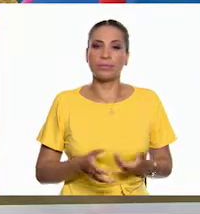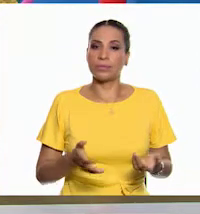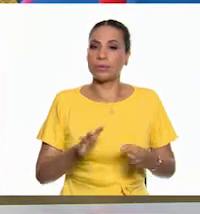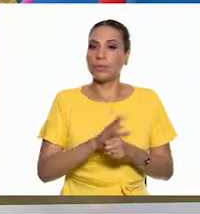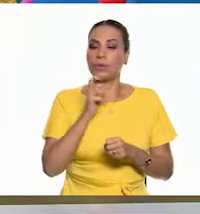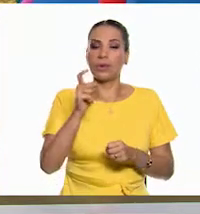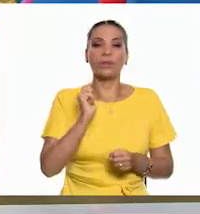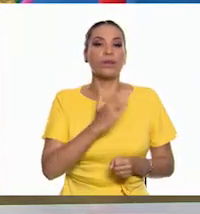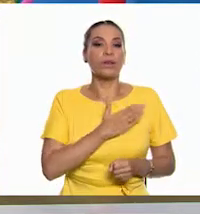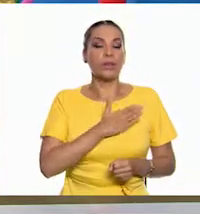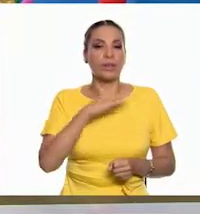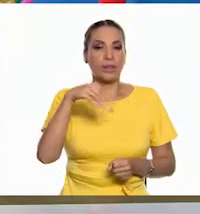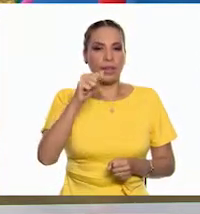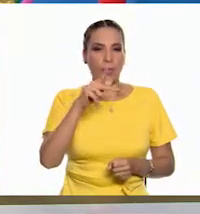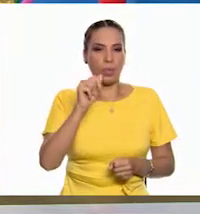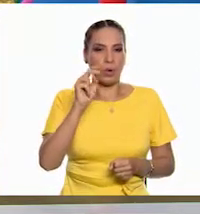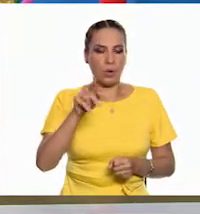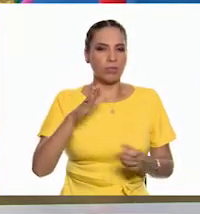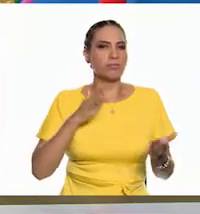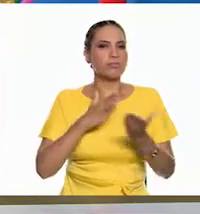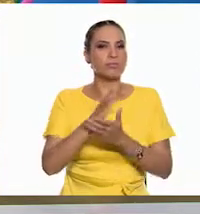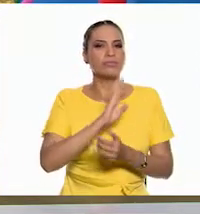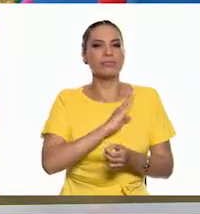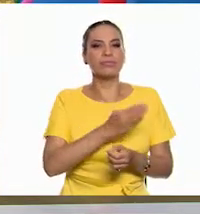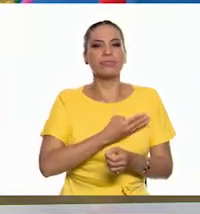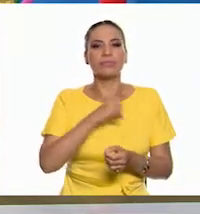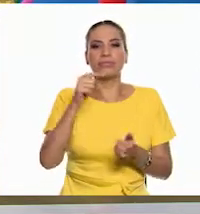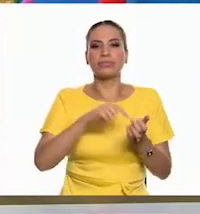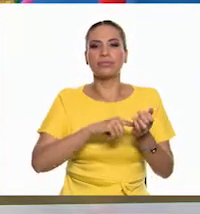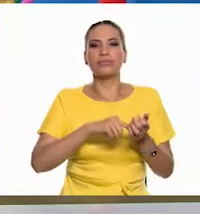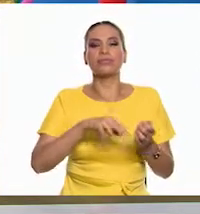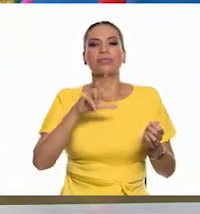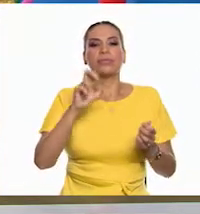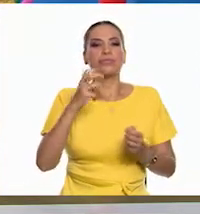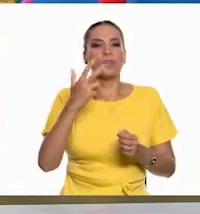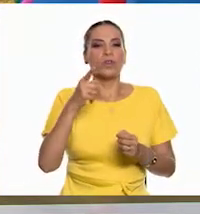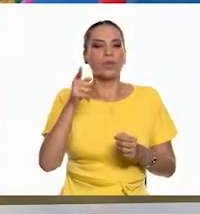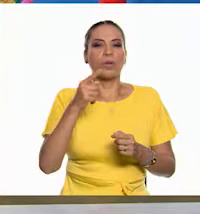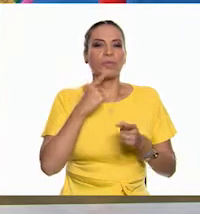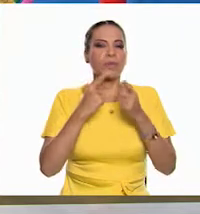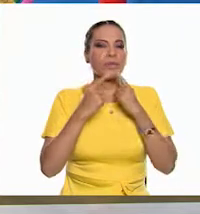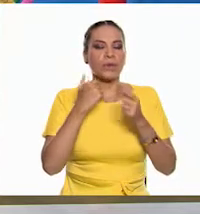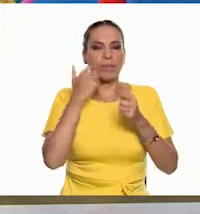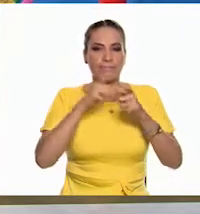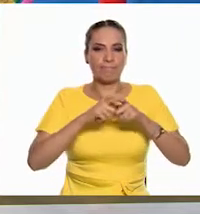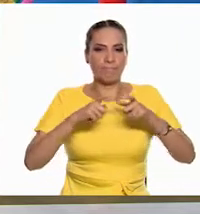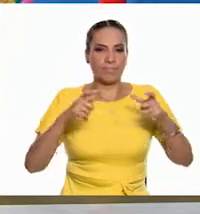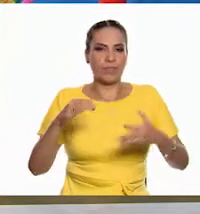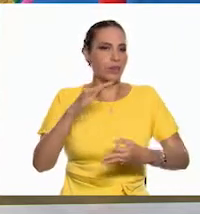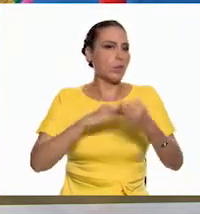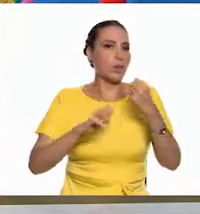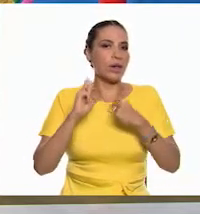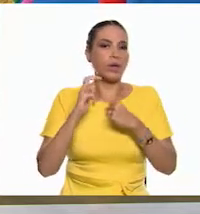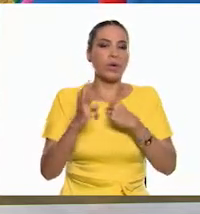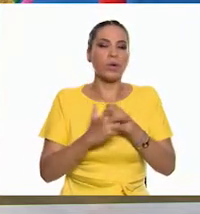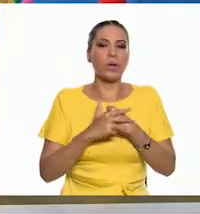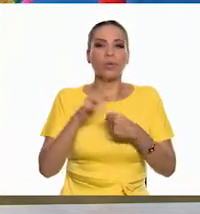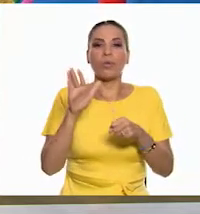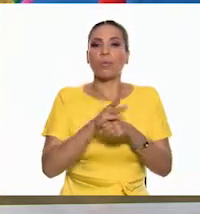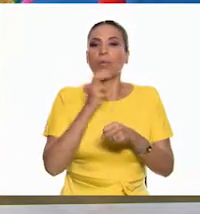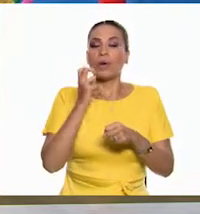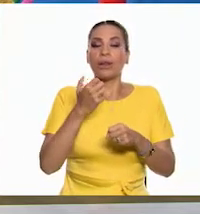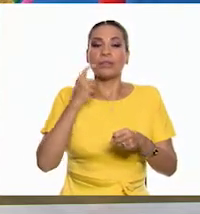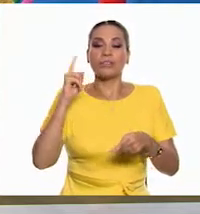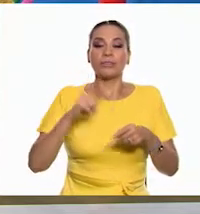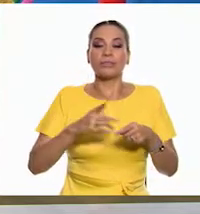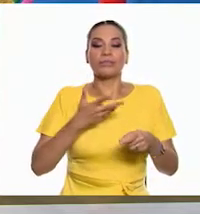Entonces Napoleón Bonaparte invadió España en 1808 como parte de su plan de extenderse por toda Europa y con ello